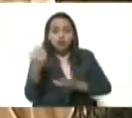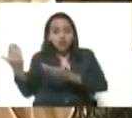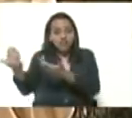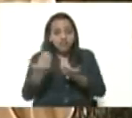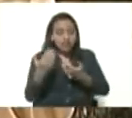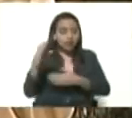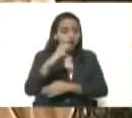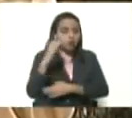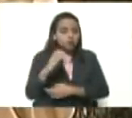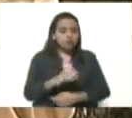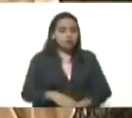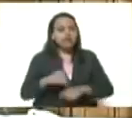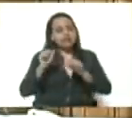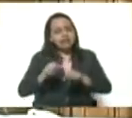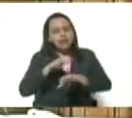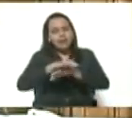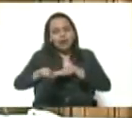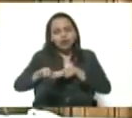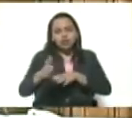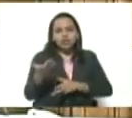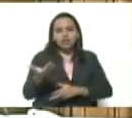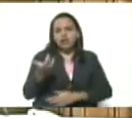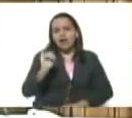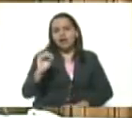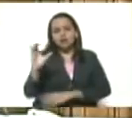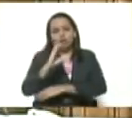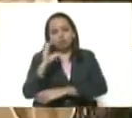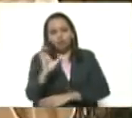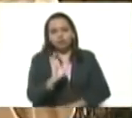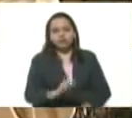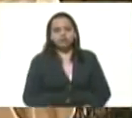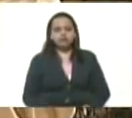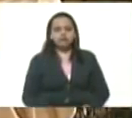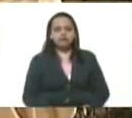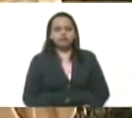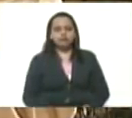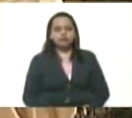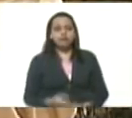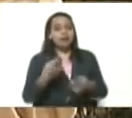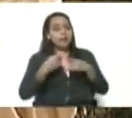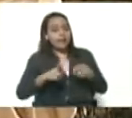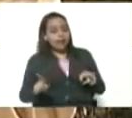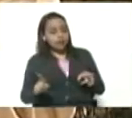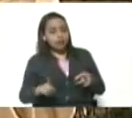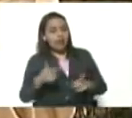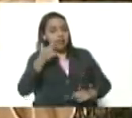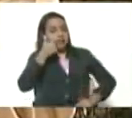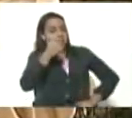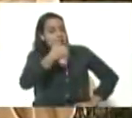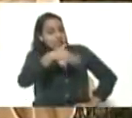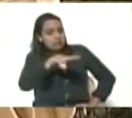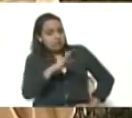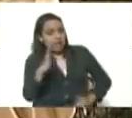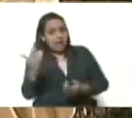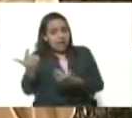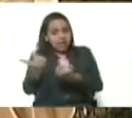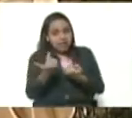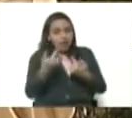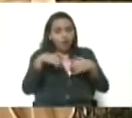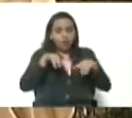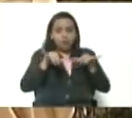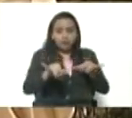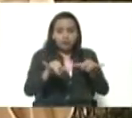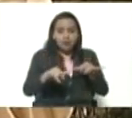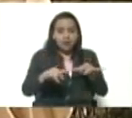de principalmente de Colombia. Principalmente de Colombia. Correcto. Ahora bien, si se supone que entraron la misma cantidad de personas